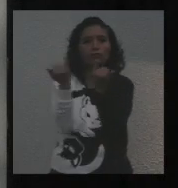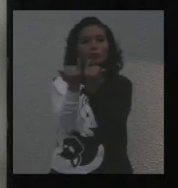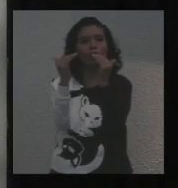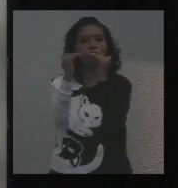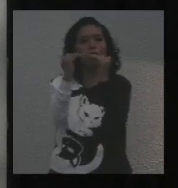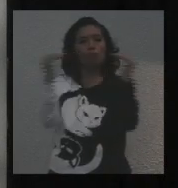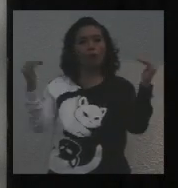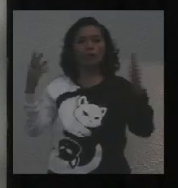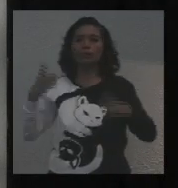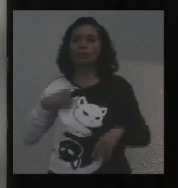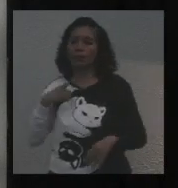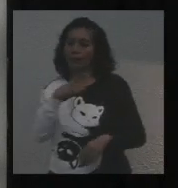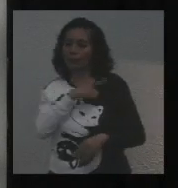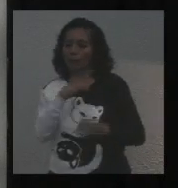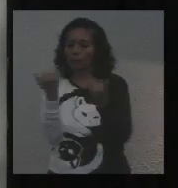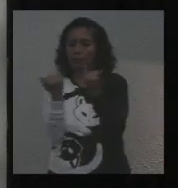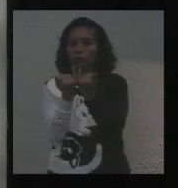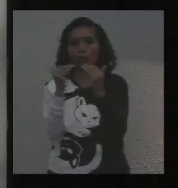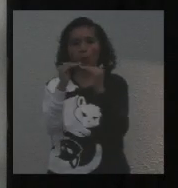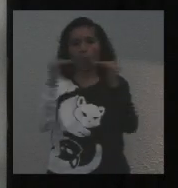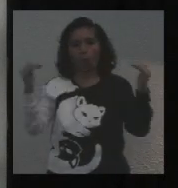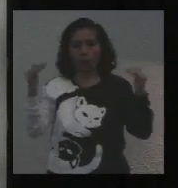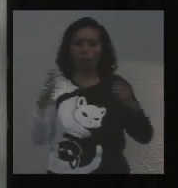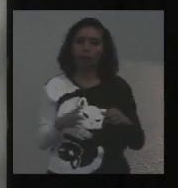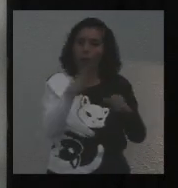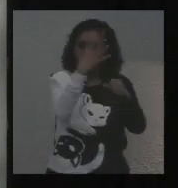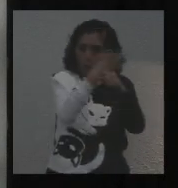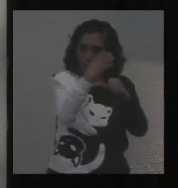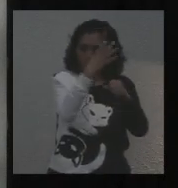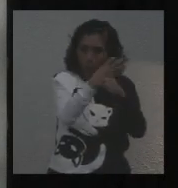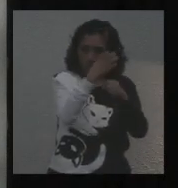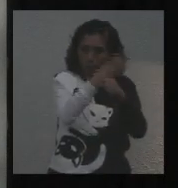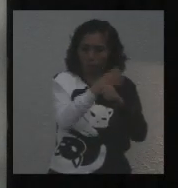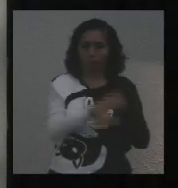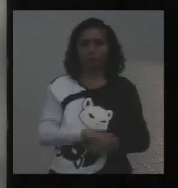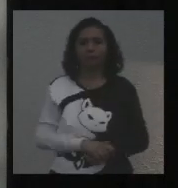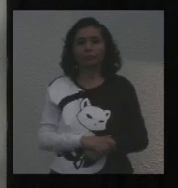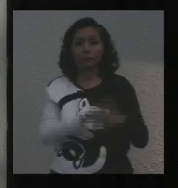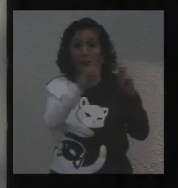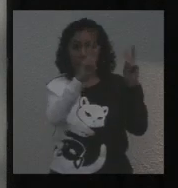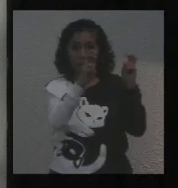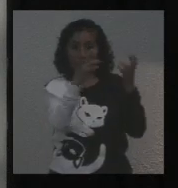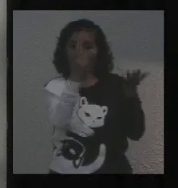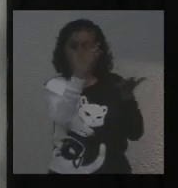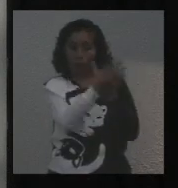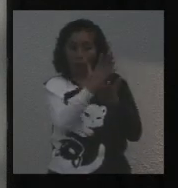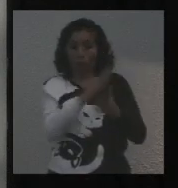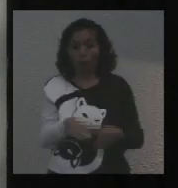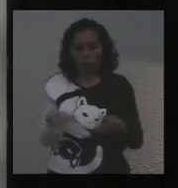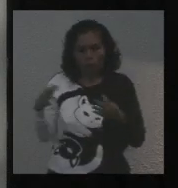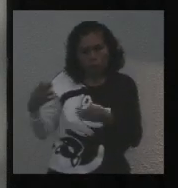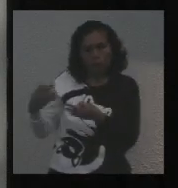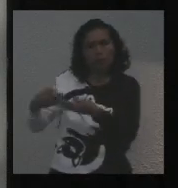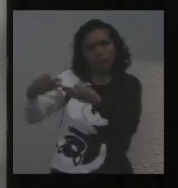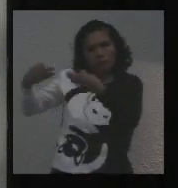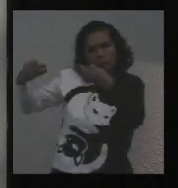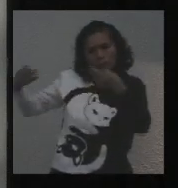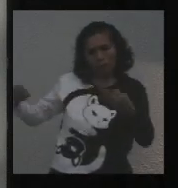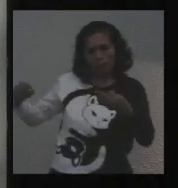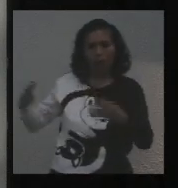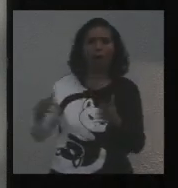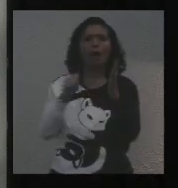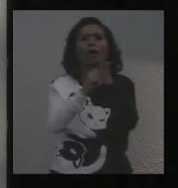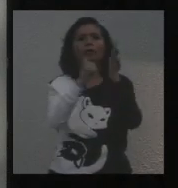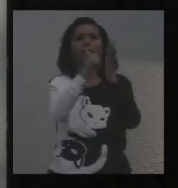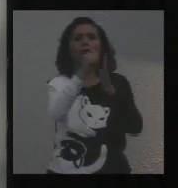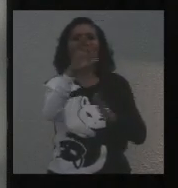obligaciones ante la ley. Título cuarto, capítulo único, del territorio. Artículo